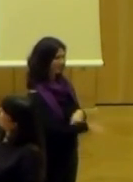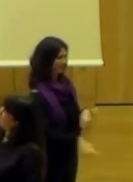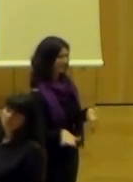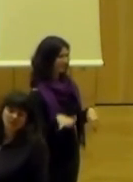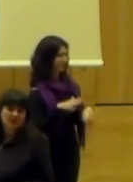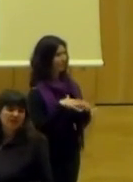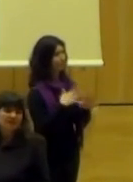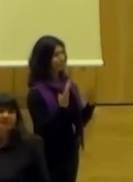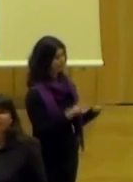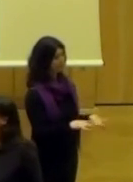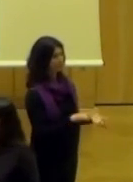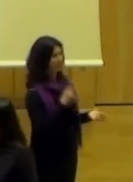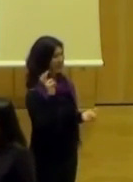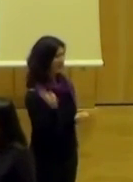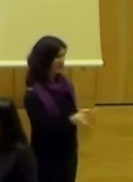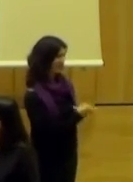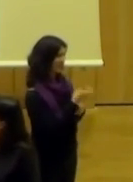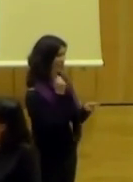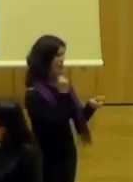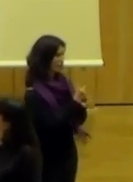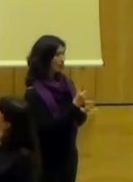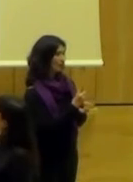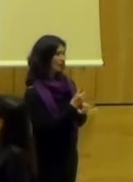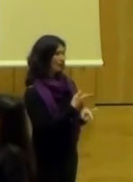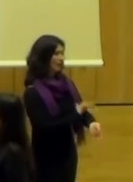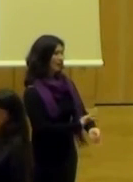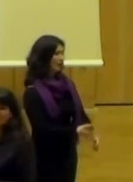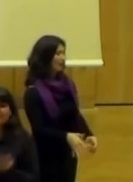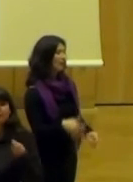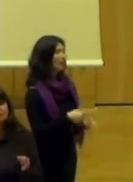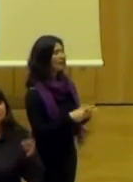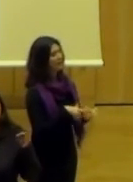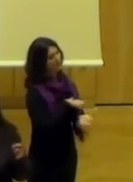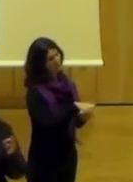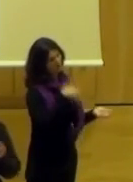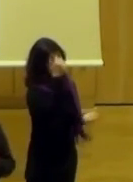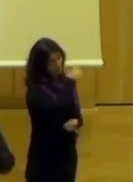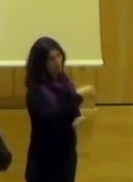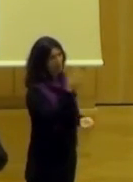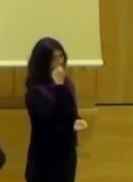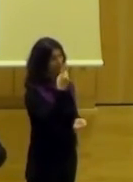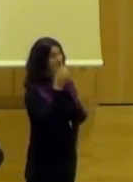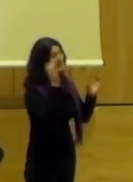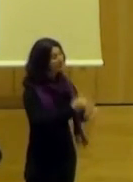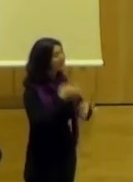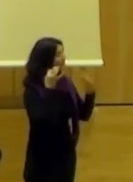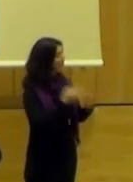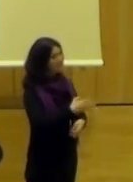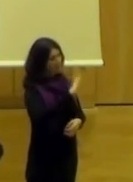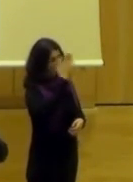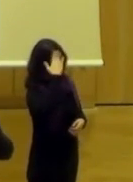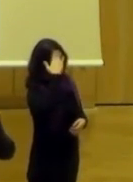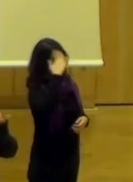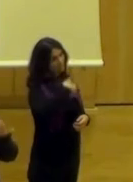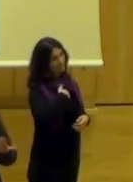¿no? O bueno, contra el racismo, contra la violencia machista, pero siempre poniendo en el centro a los vecinos